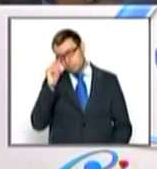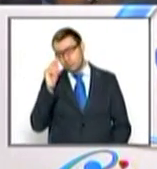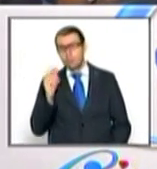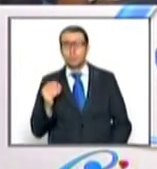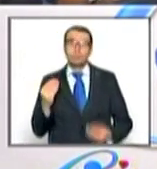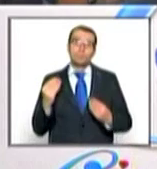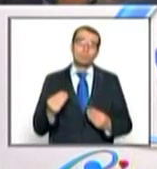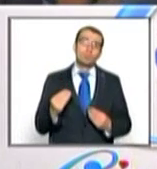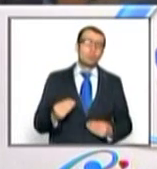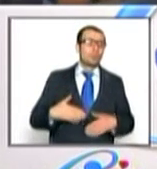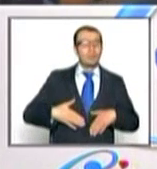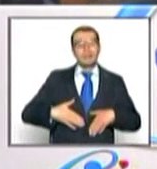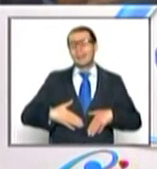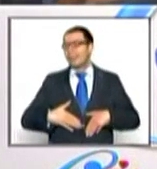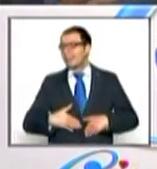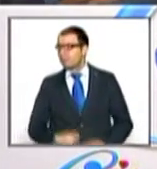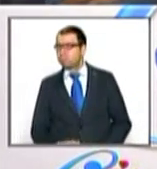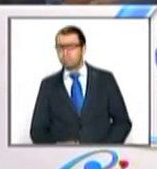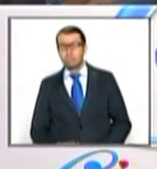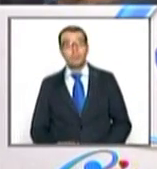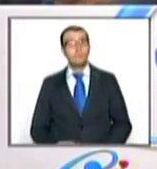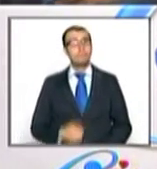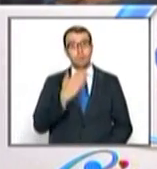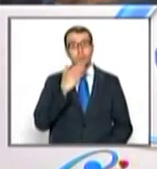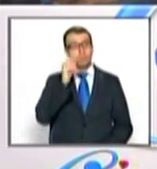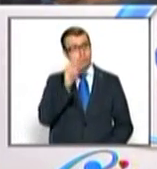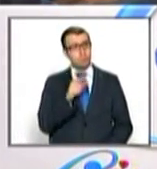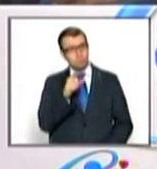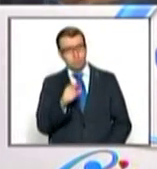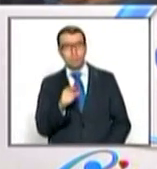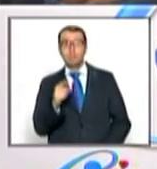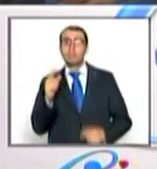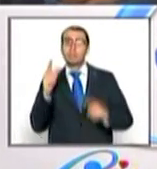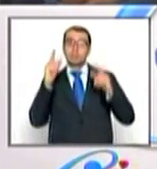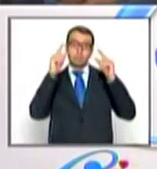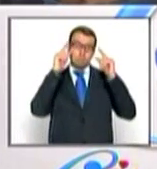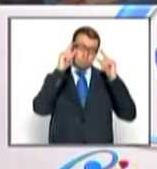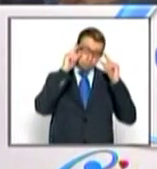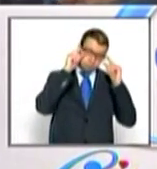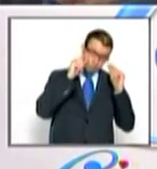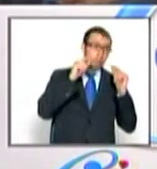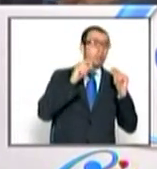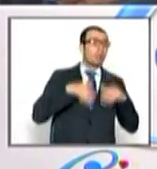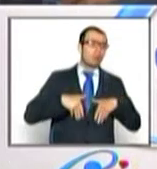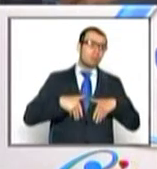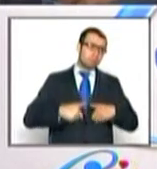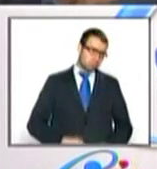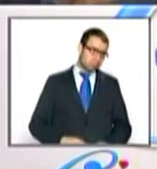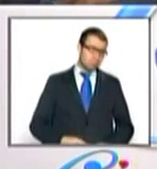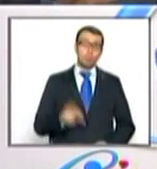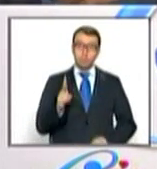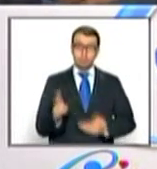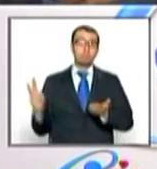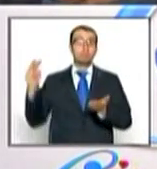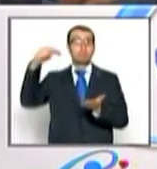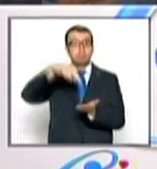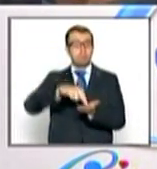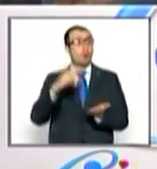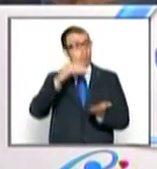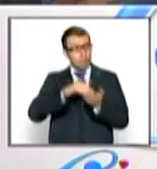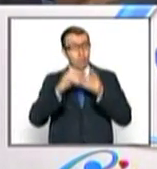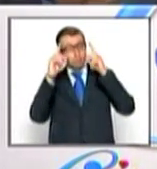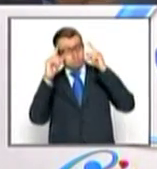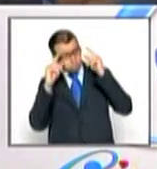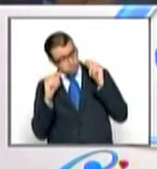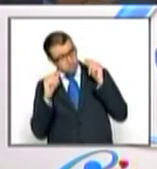fatiga durante el día, sentirse cansado. Yo le digo a los pacientes, usted se acuesta cansado y se levanta cansado, definitivamente eso es anormal, porque si tú te acuestas tienes que levantarte con